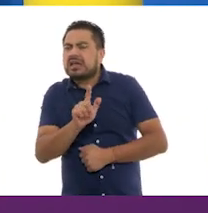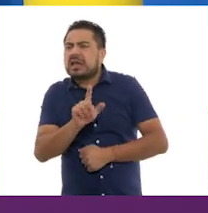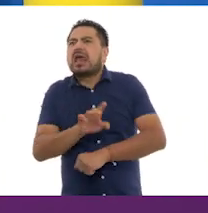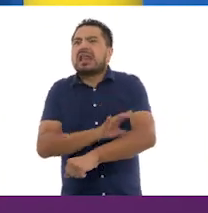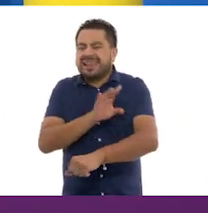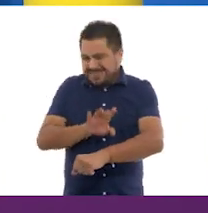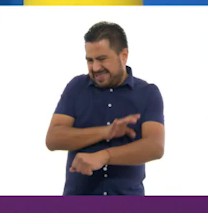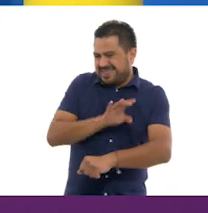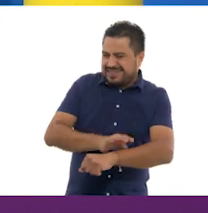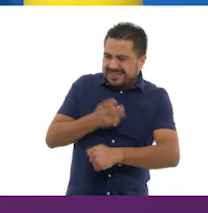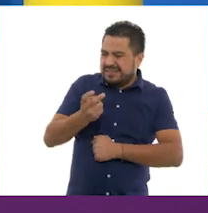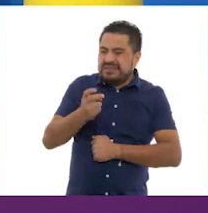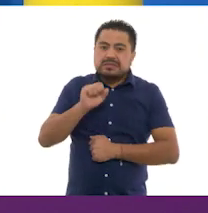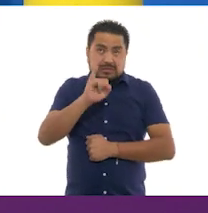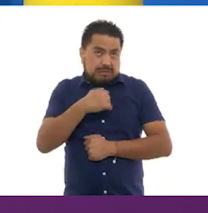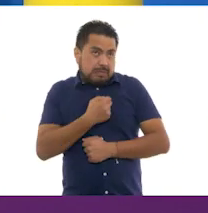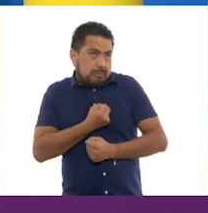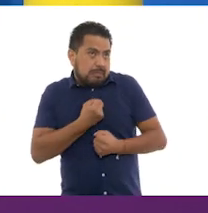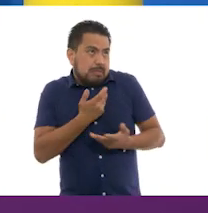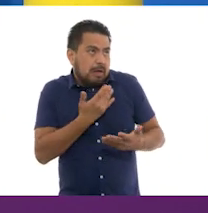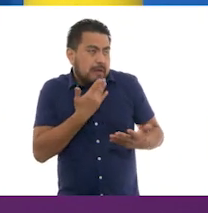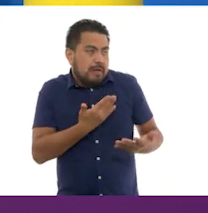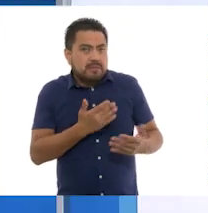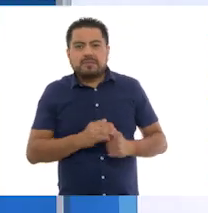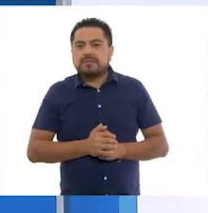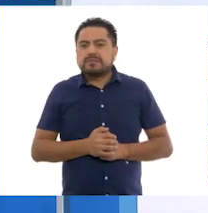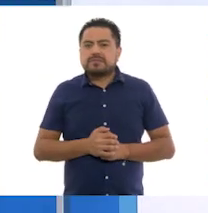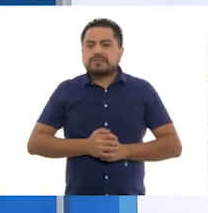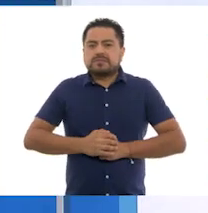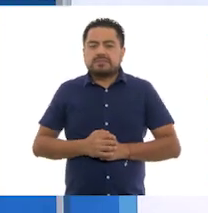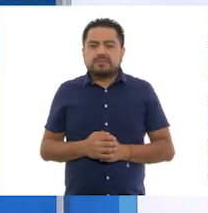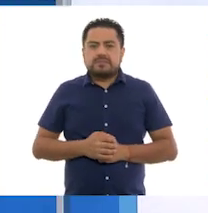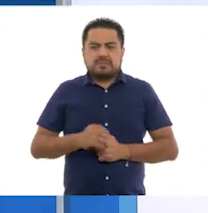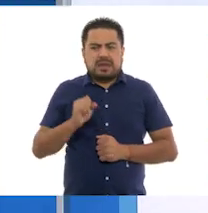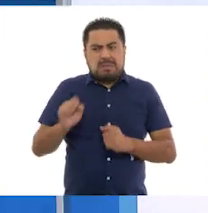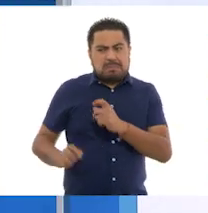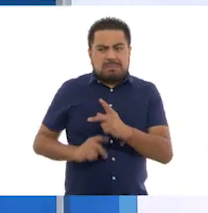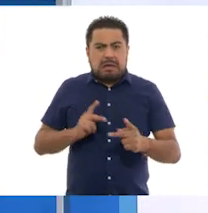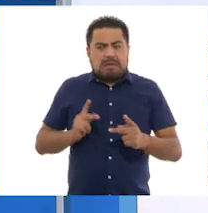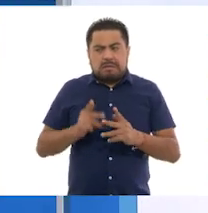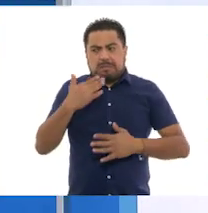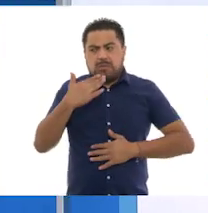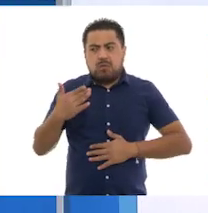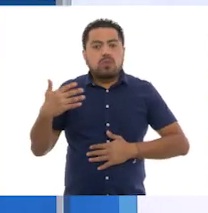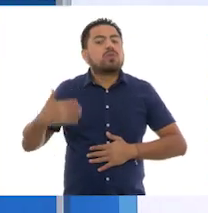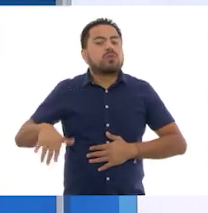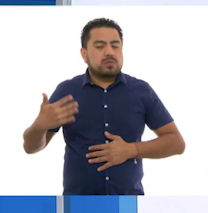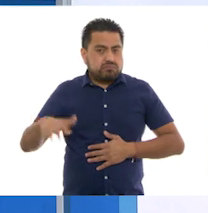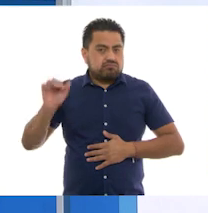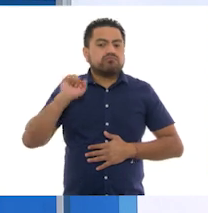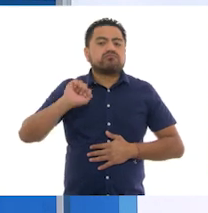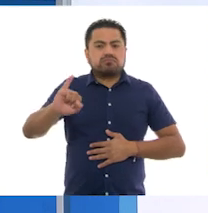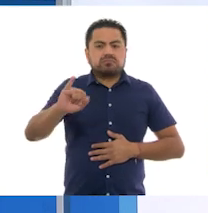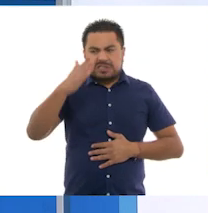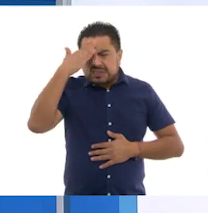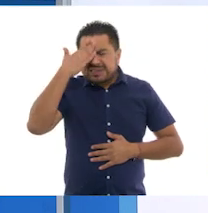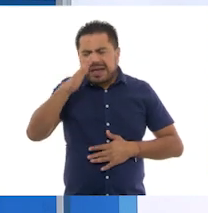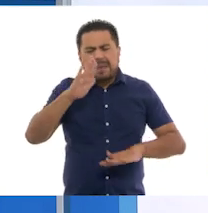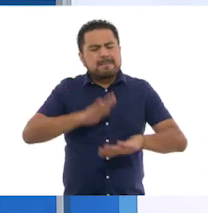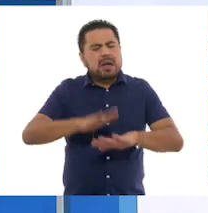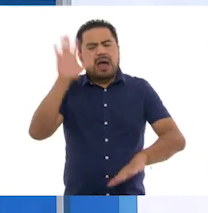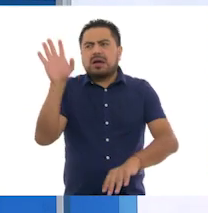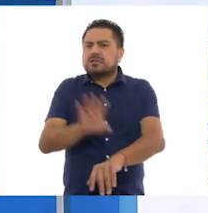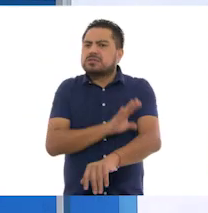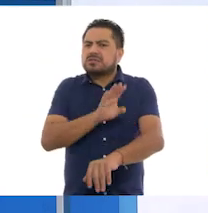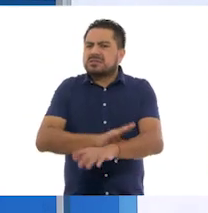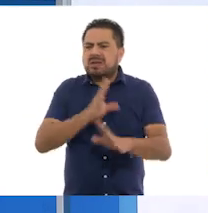electrónica. Sí, sí lo dije bien, ¿verdad? Sí, Raulito. Lo dijiste perfectamente bien, Raulito. Y sí, sabría mucho de electrónica